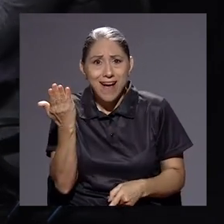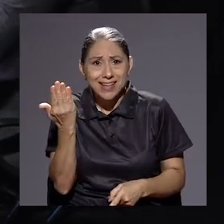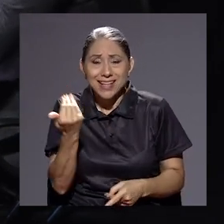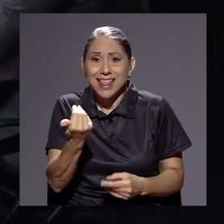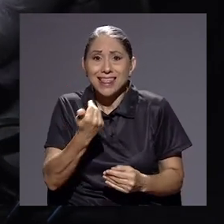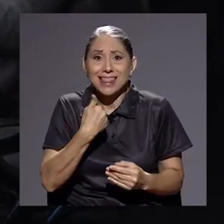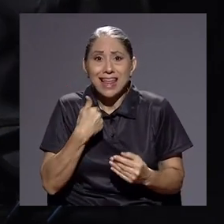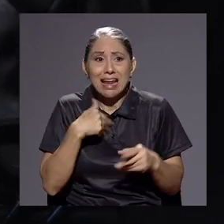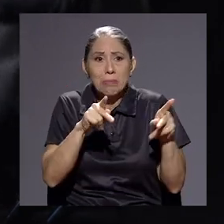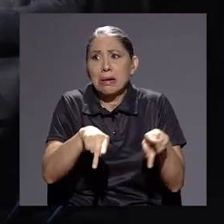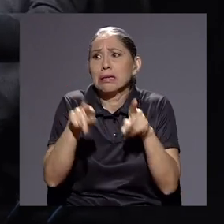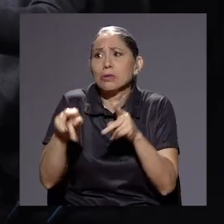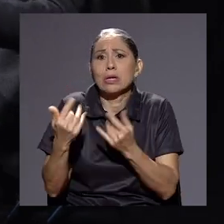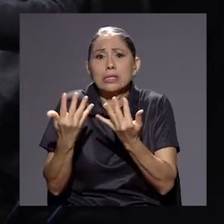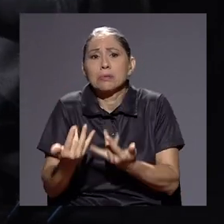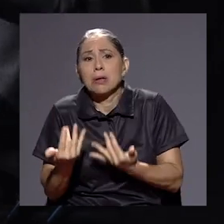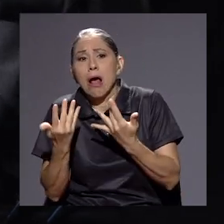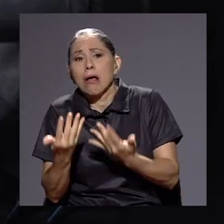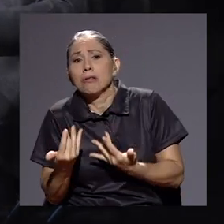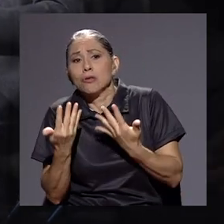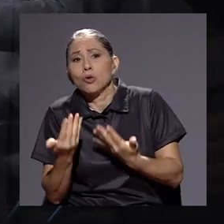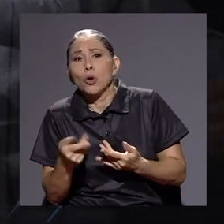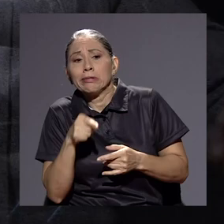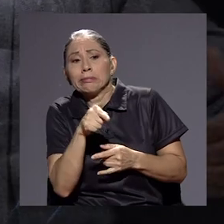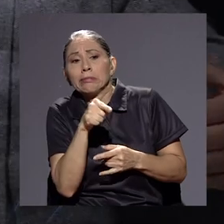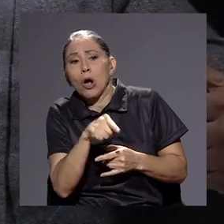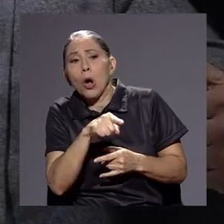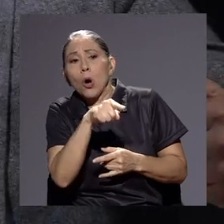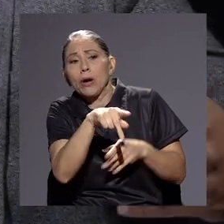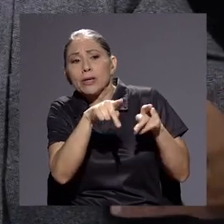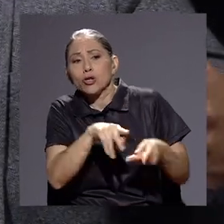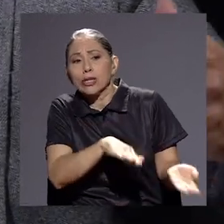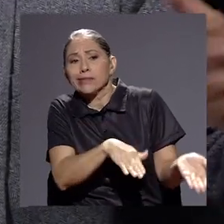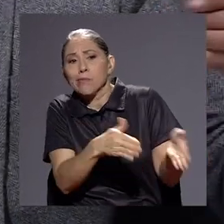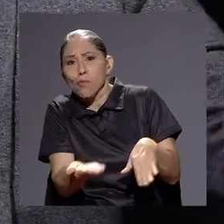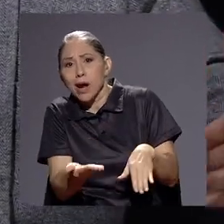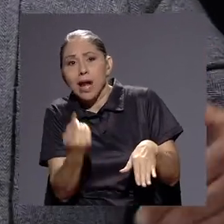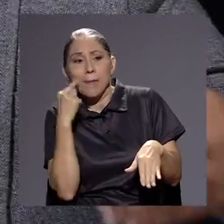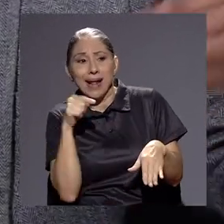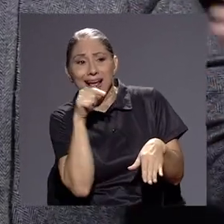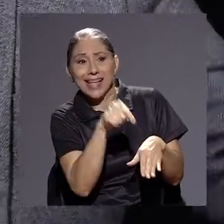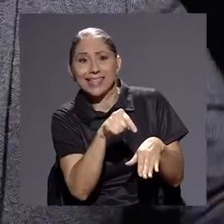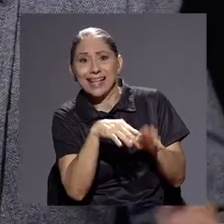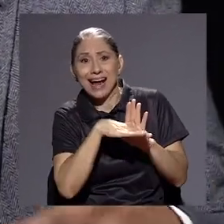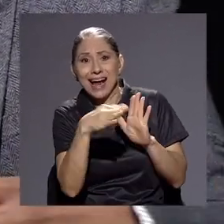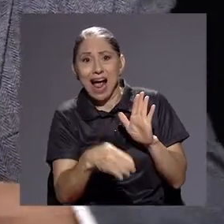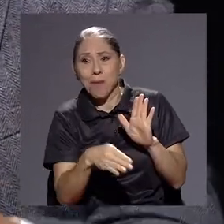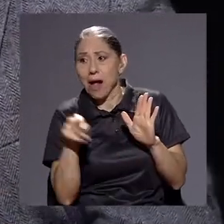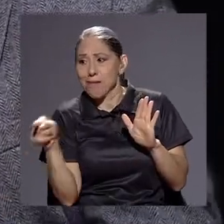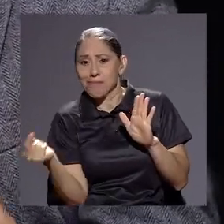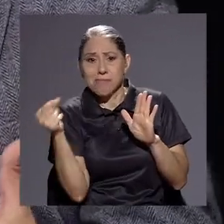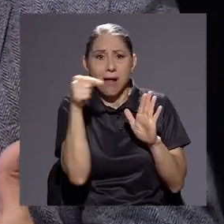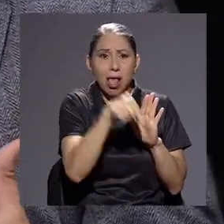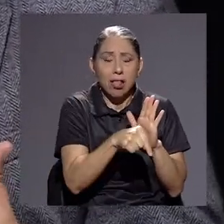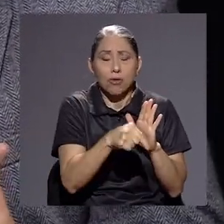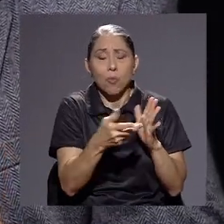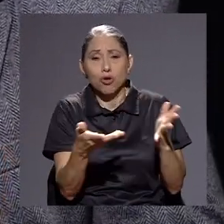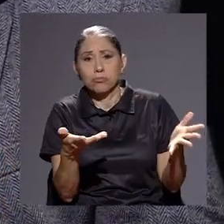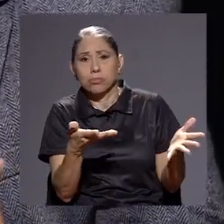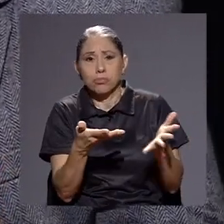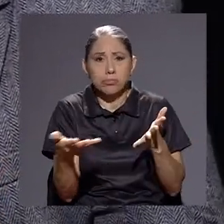vez, esperando que se muriera otro para que esa cama de cuidados intensivos estuviera disponible para llevar al otro. Eso